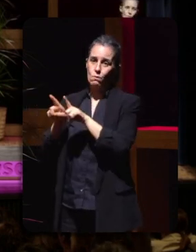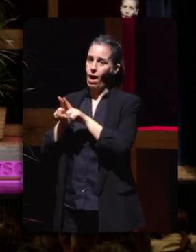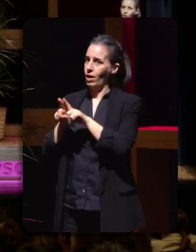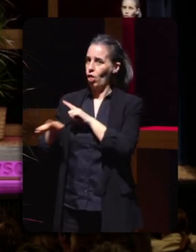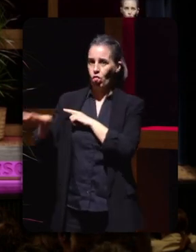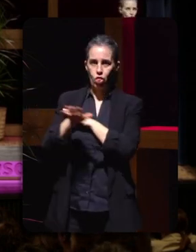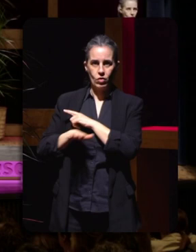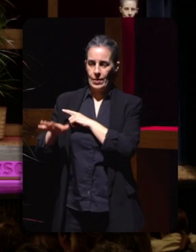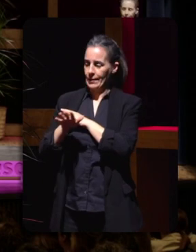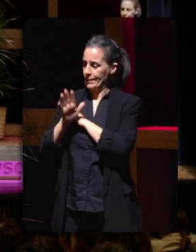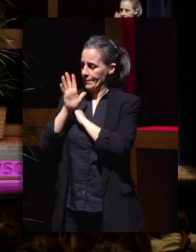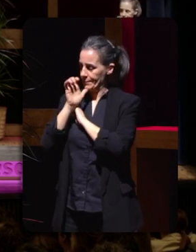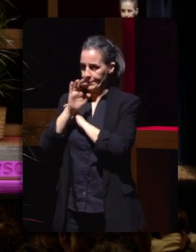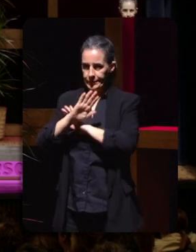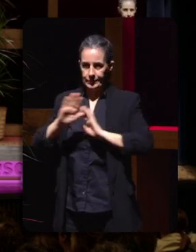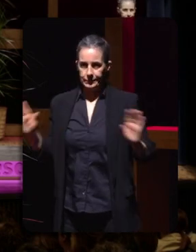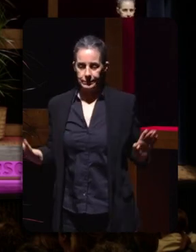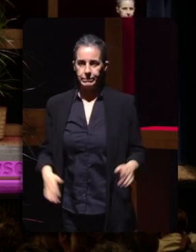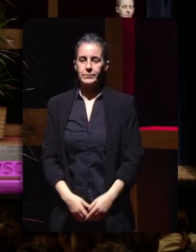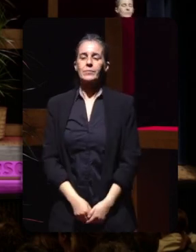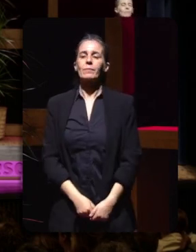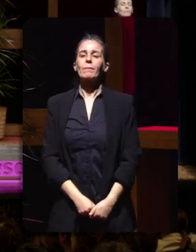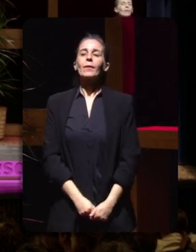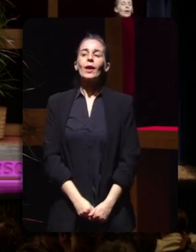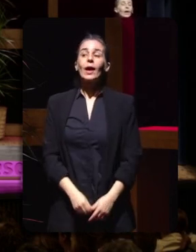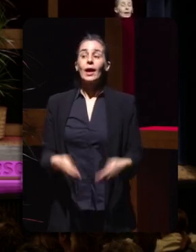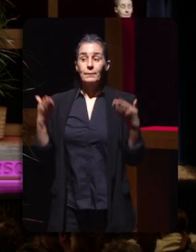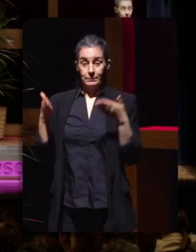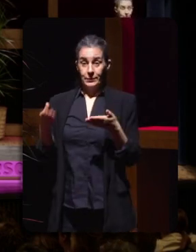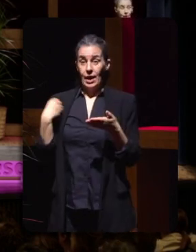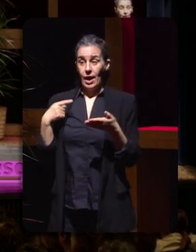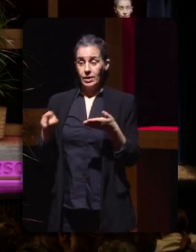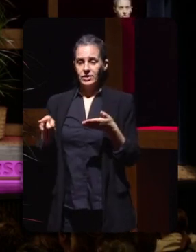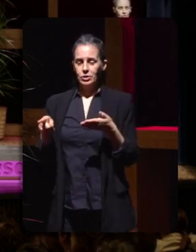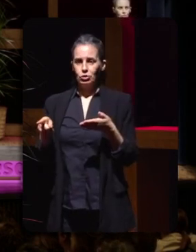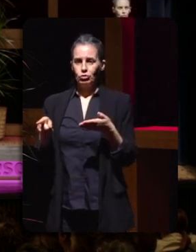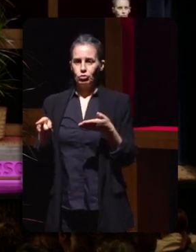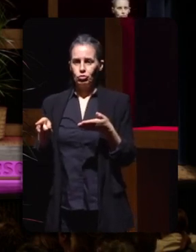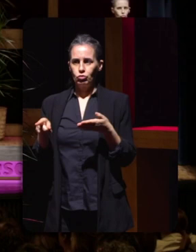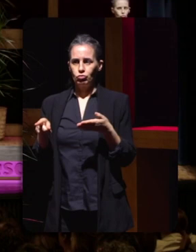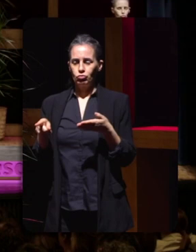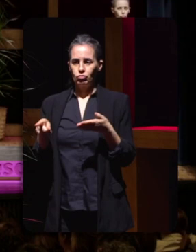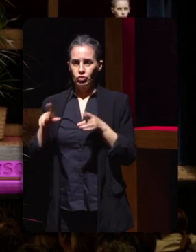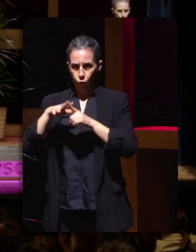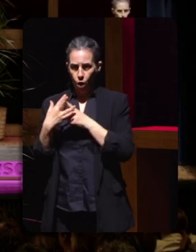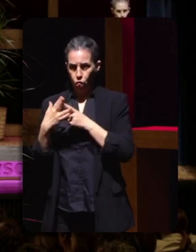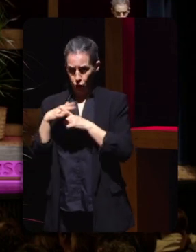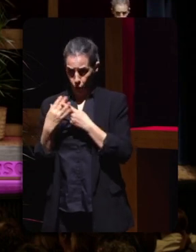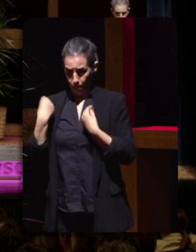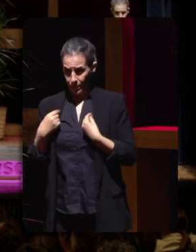bastante mal y con esto cómo vamos a la vida cómo vamos al trabajo cómo